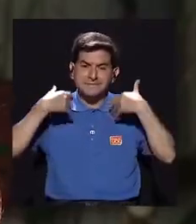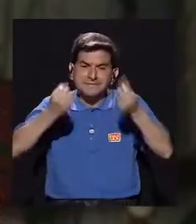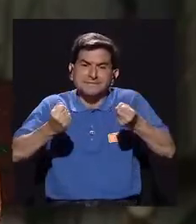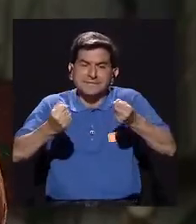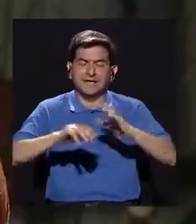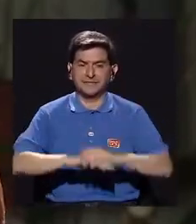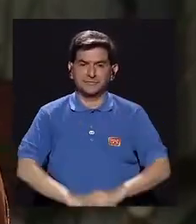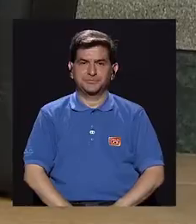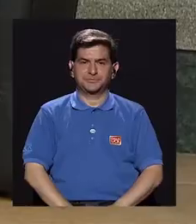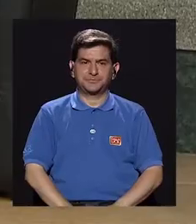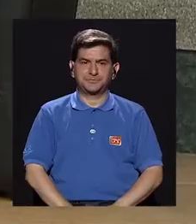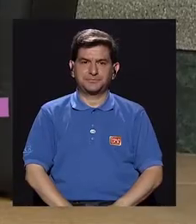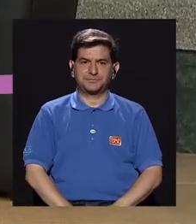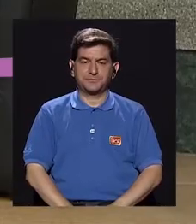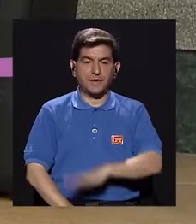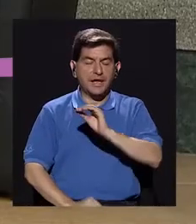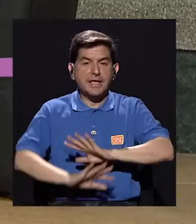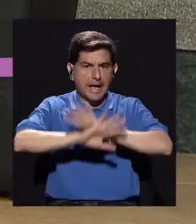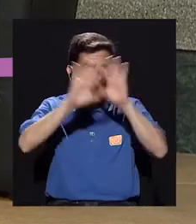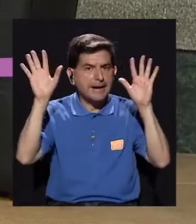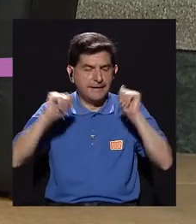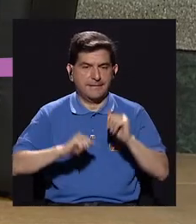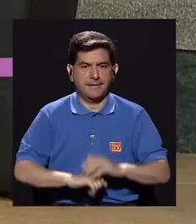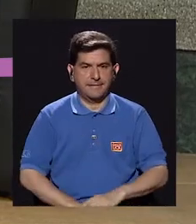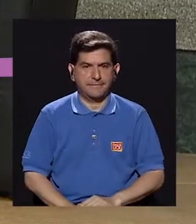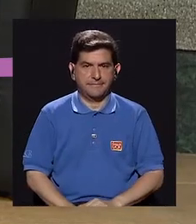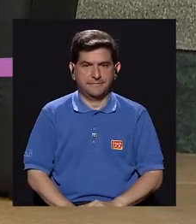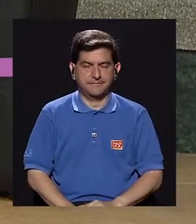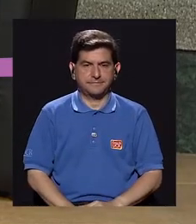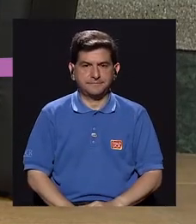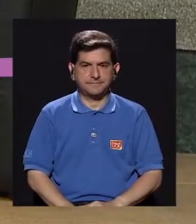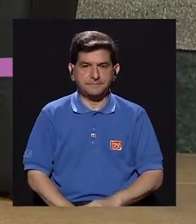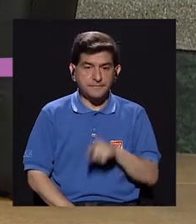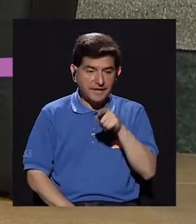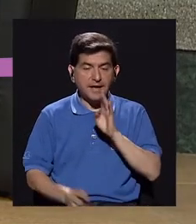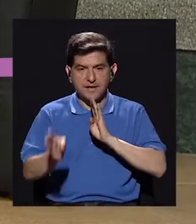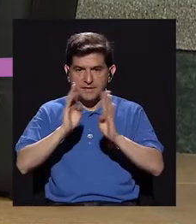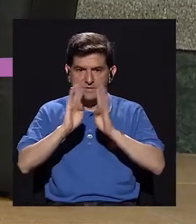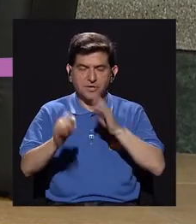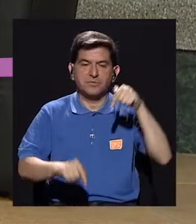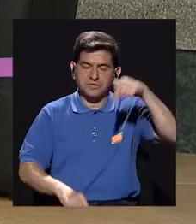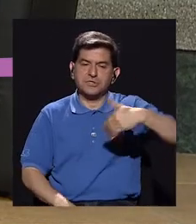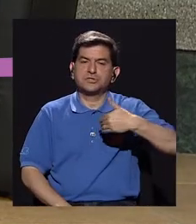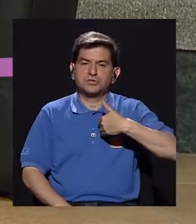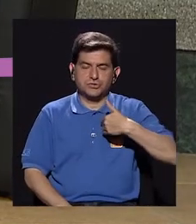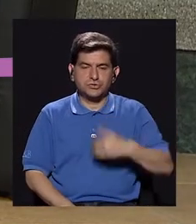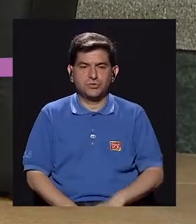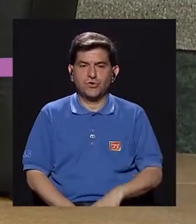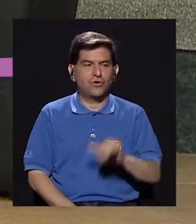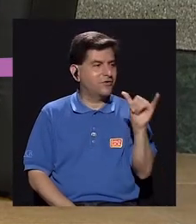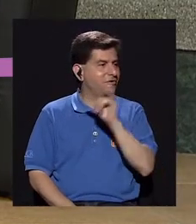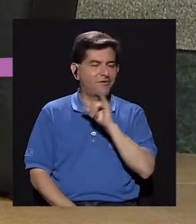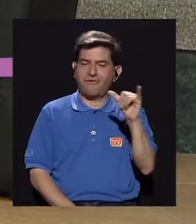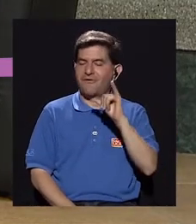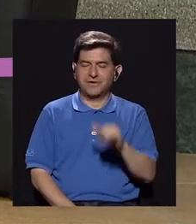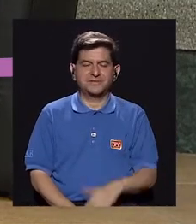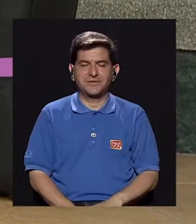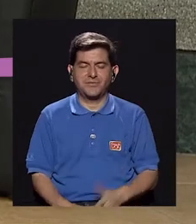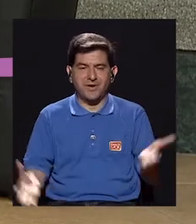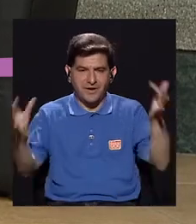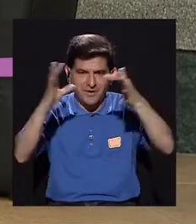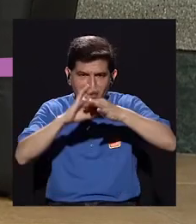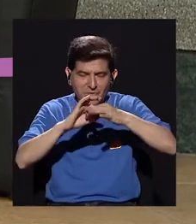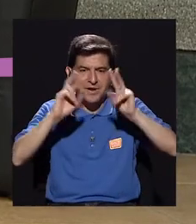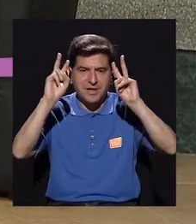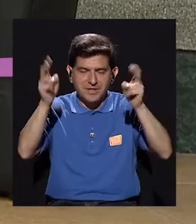mantenerse saludable. Y que quede claro que esta conversación que tuvimos hoy no es la misma la